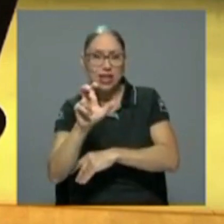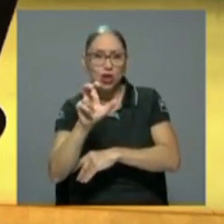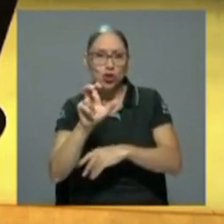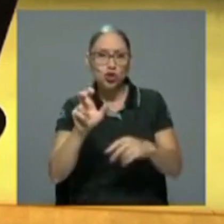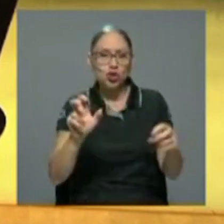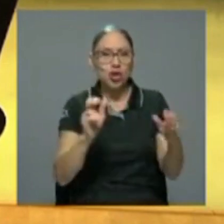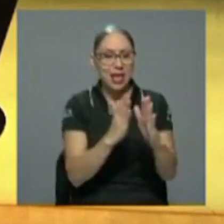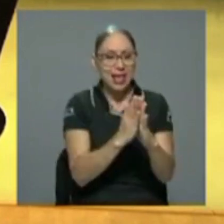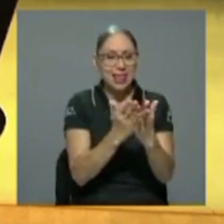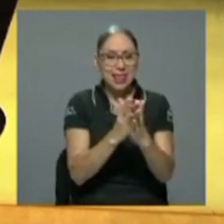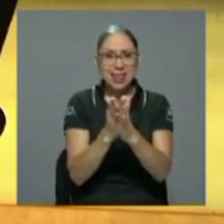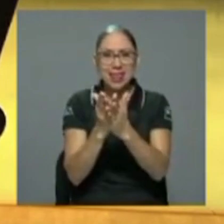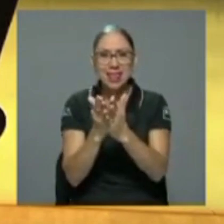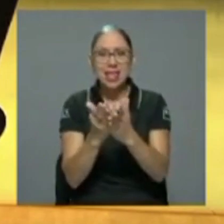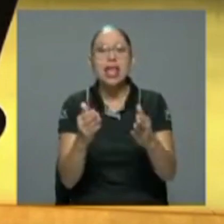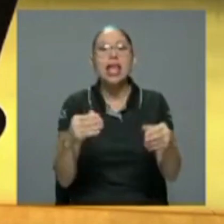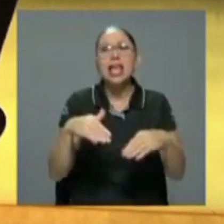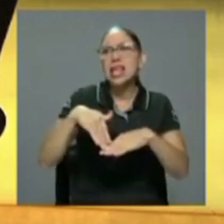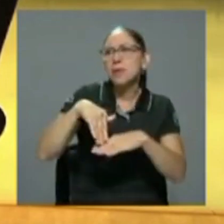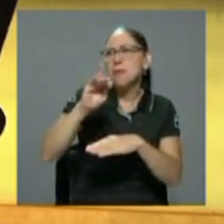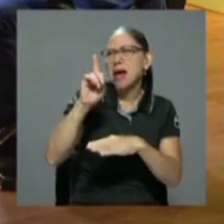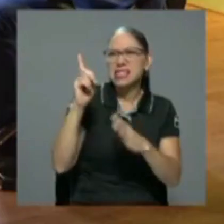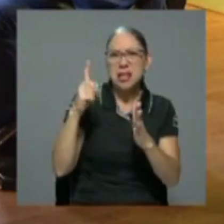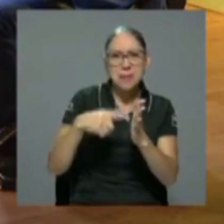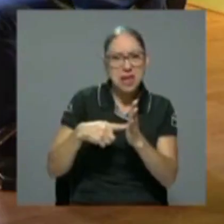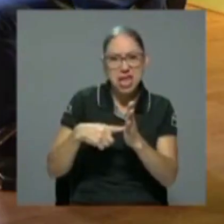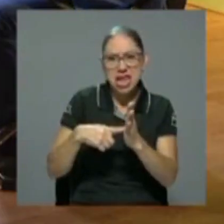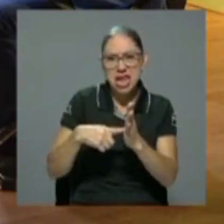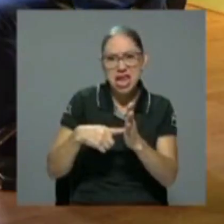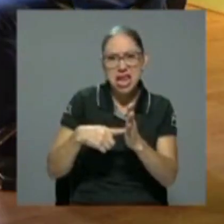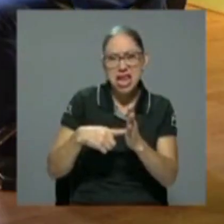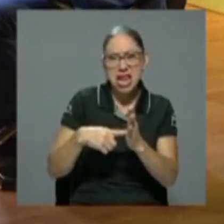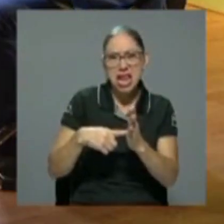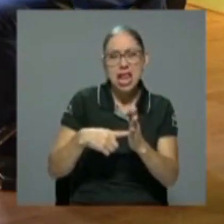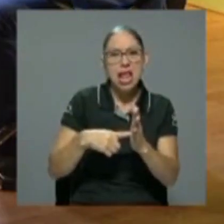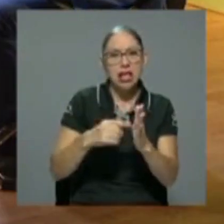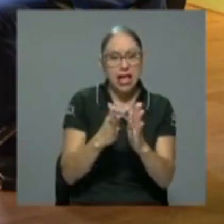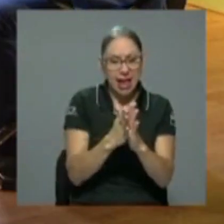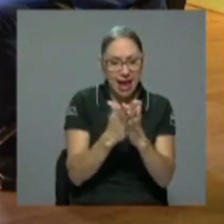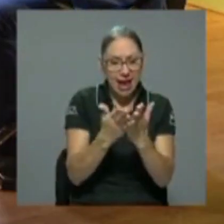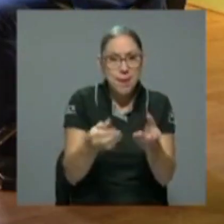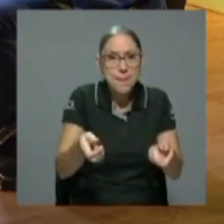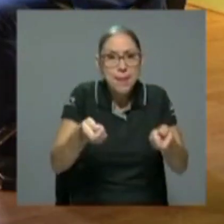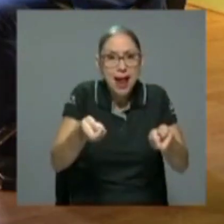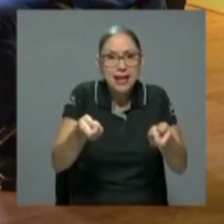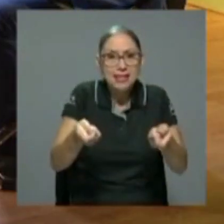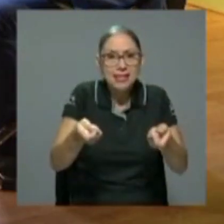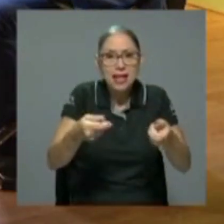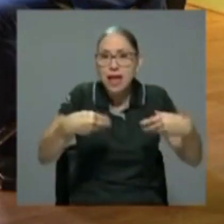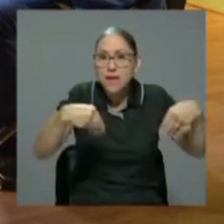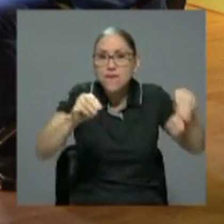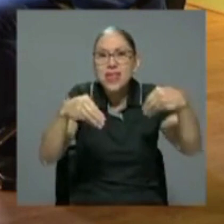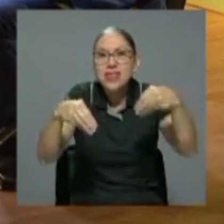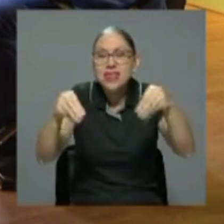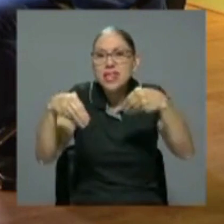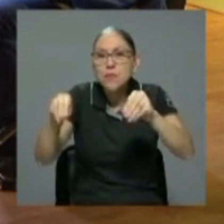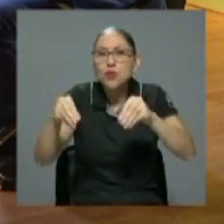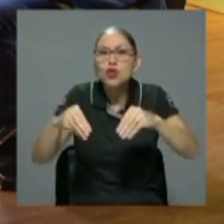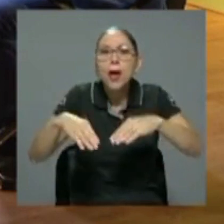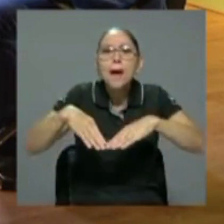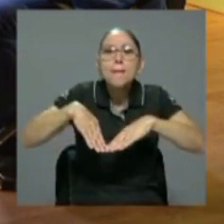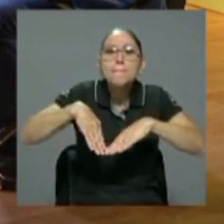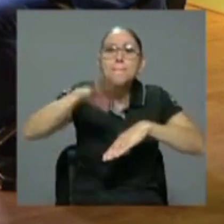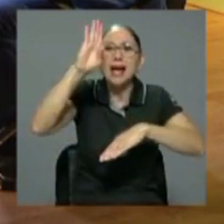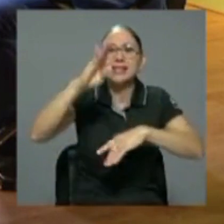títulos y más de 1000 y pico ejemplares. Vendimos más de la mitad solo en la feria,